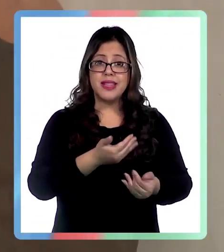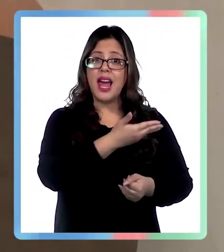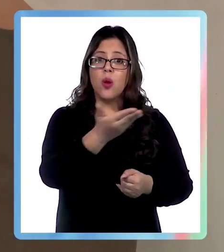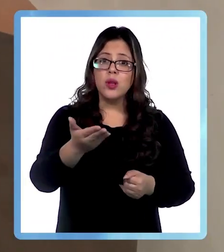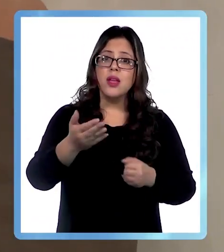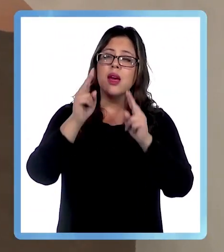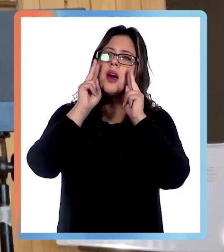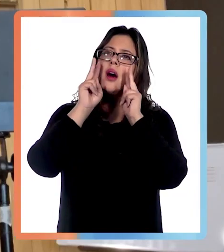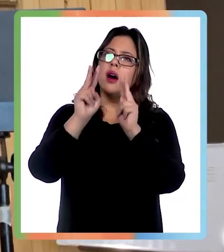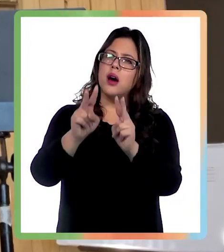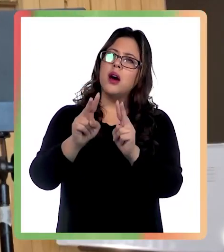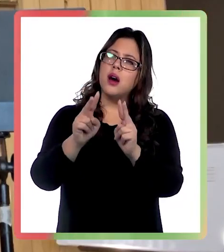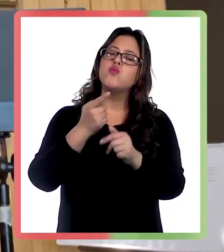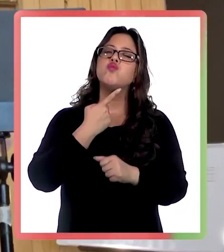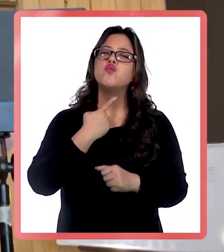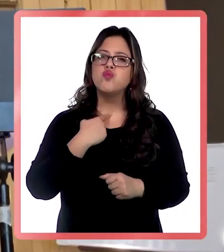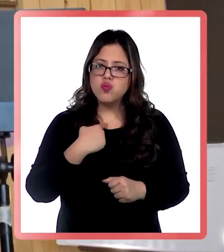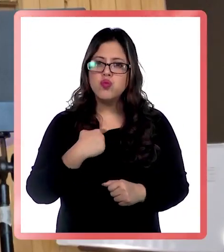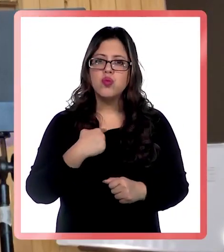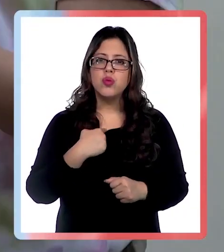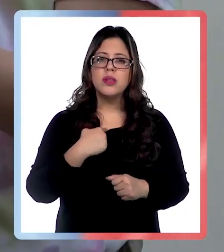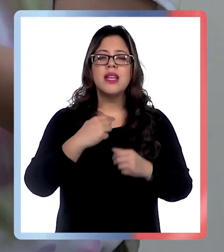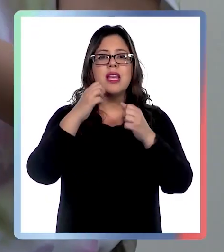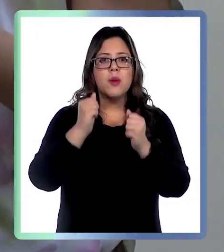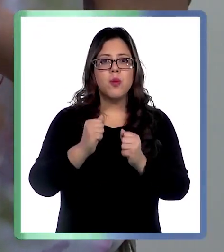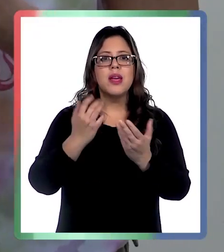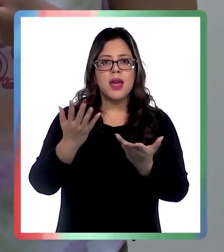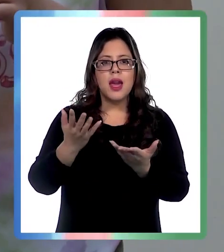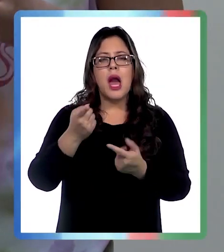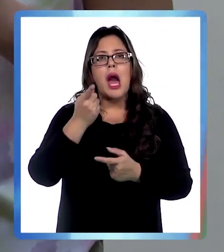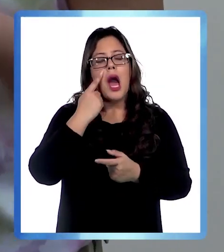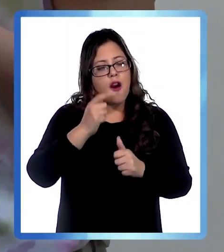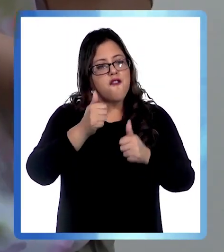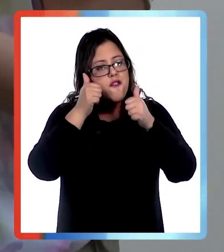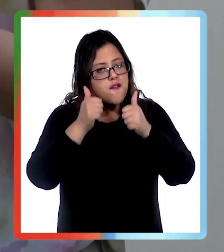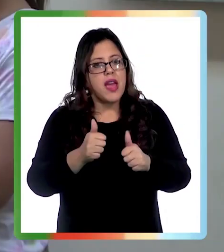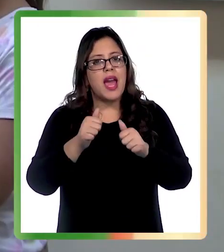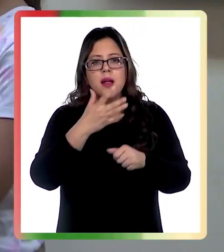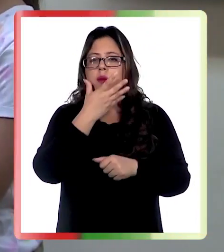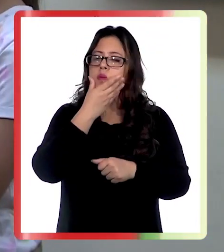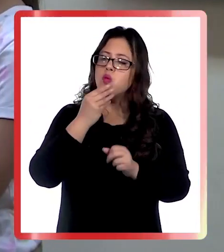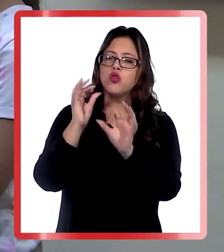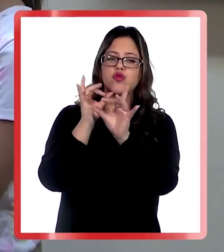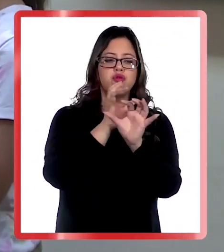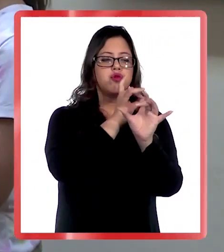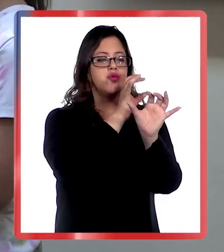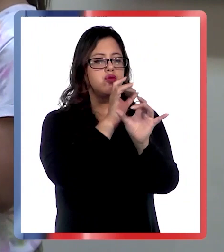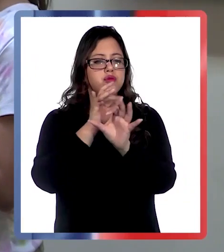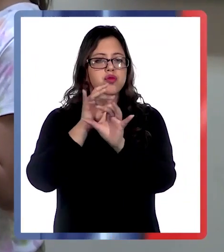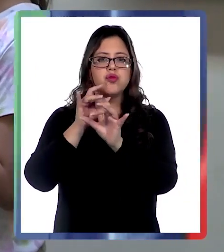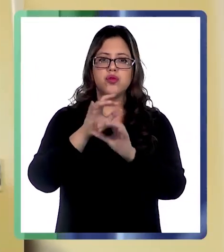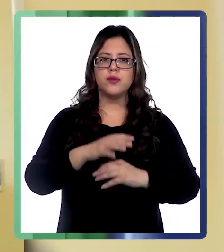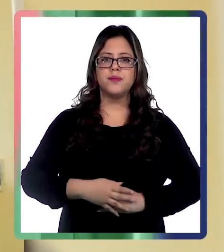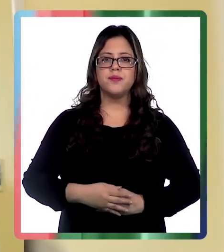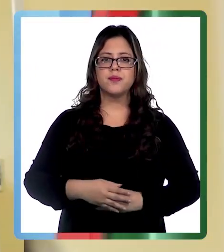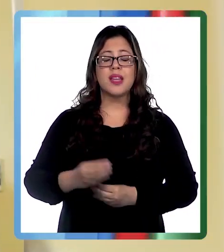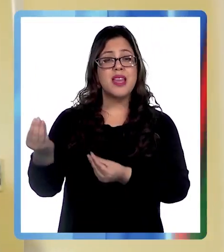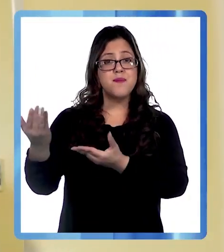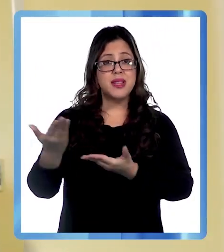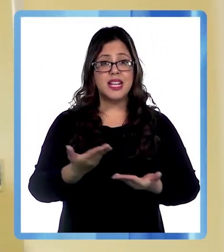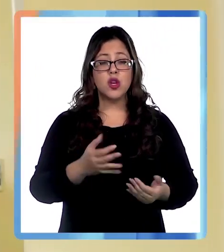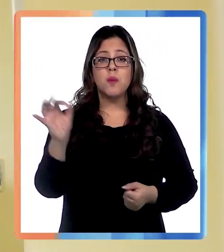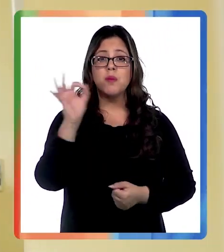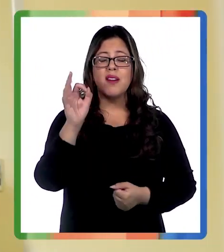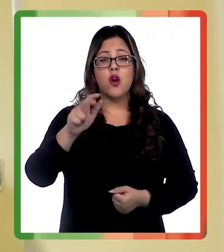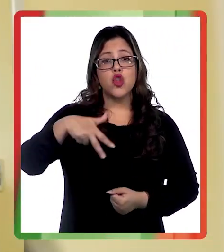un concierto didáctico de clarinetes los que queremos invitar a que escuchen repertorio diverso interesante y que se vayan a casa conociendo muy bien